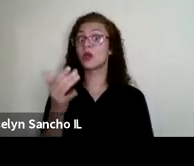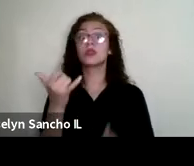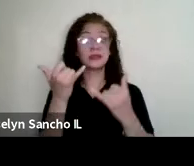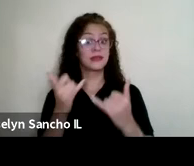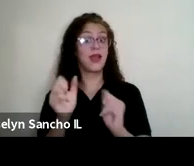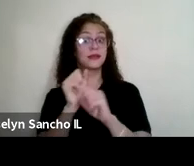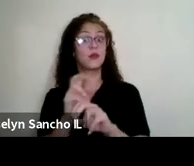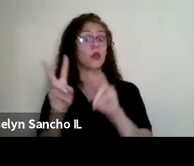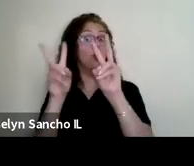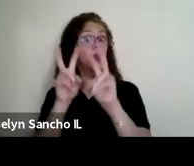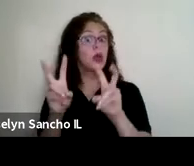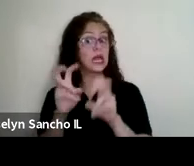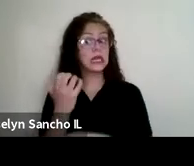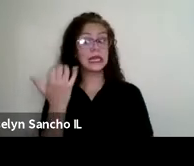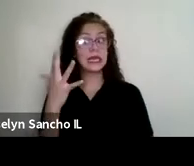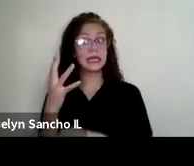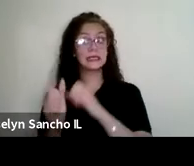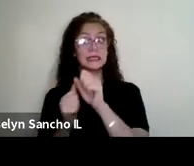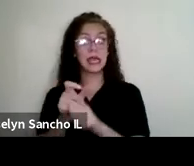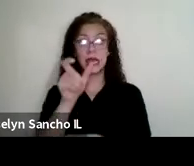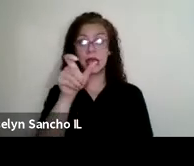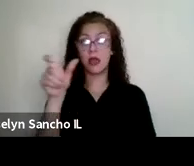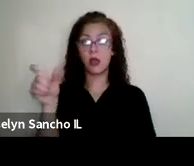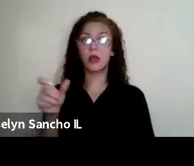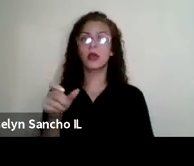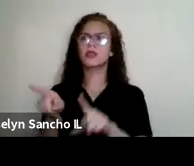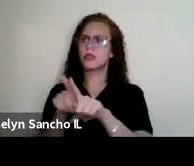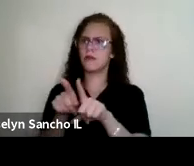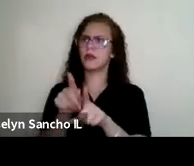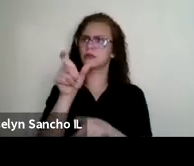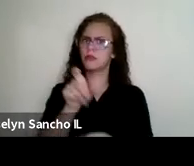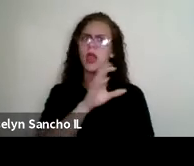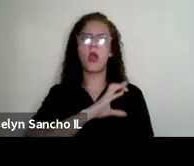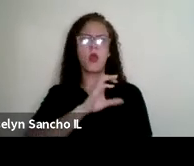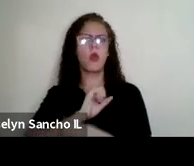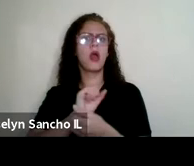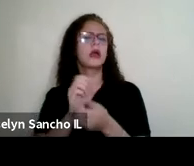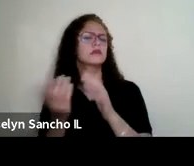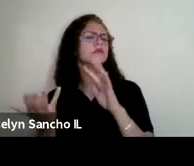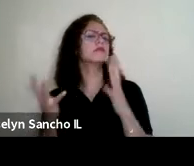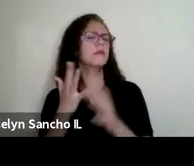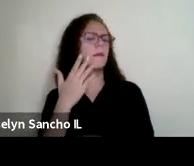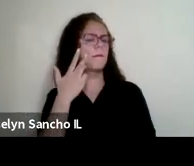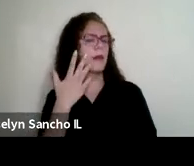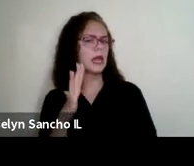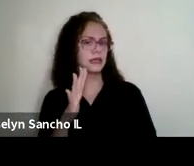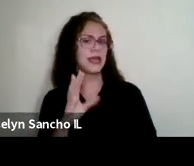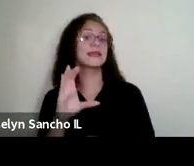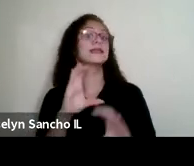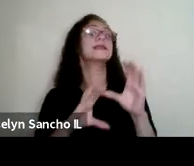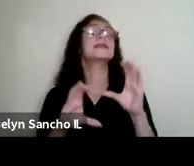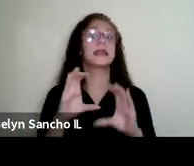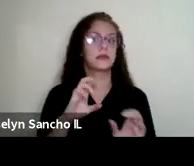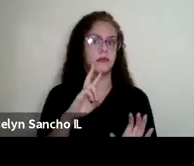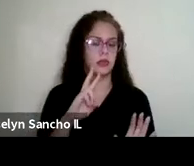el análisis de los 15 años, también el comportamiento es bastante similar en las ciencias,